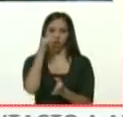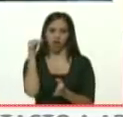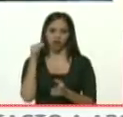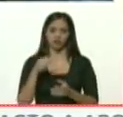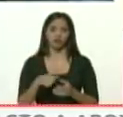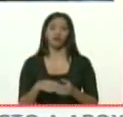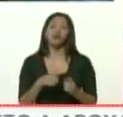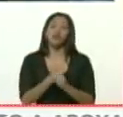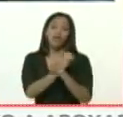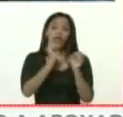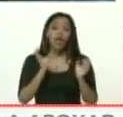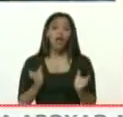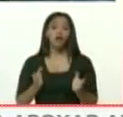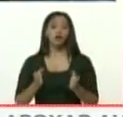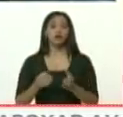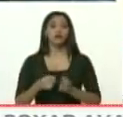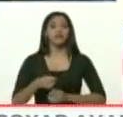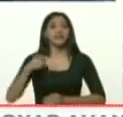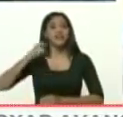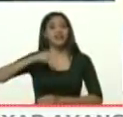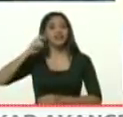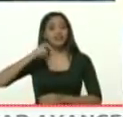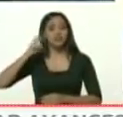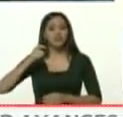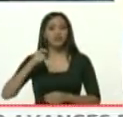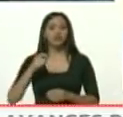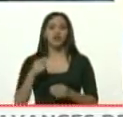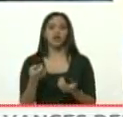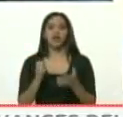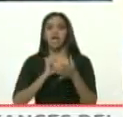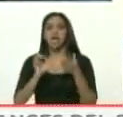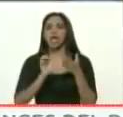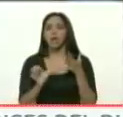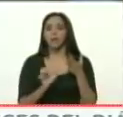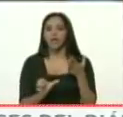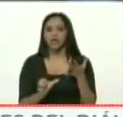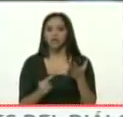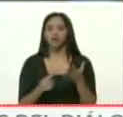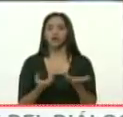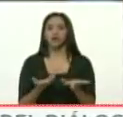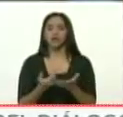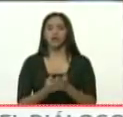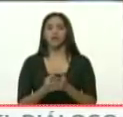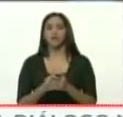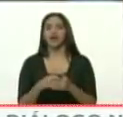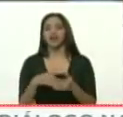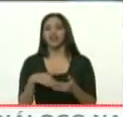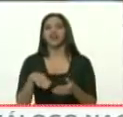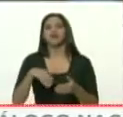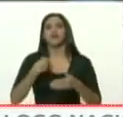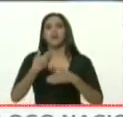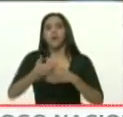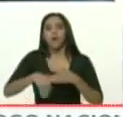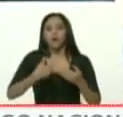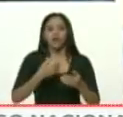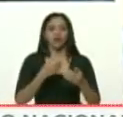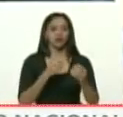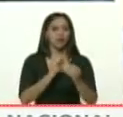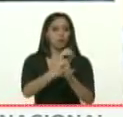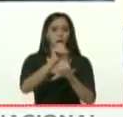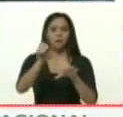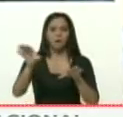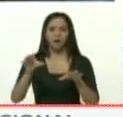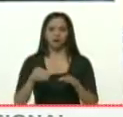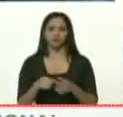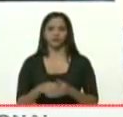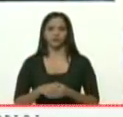Y por supuesto, necesita insumos básicos y precursores para el procesamiento de clorhidrato de cocaína.